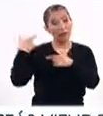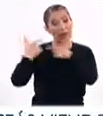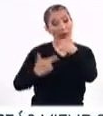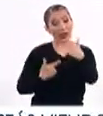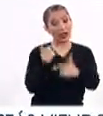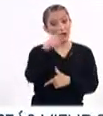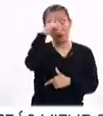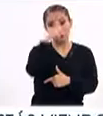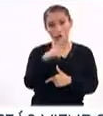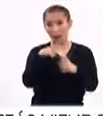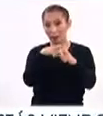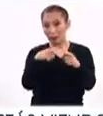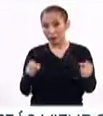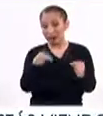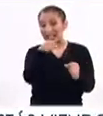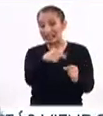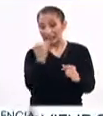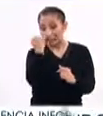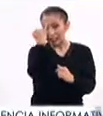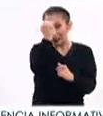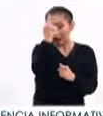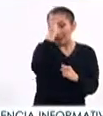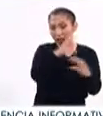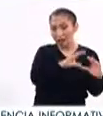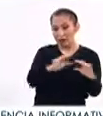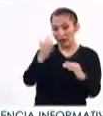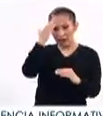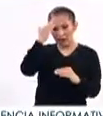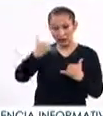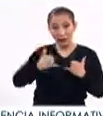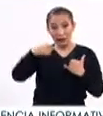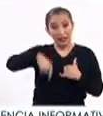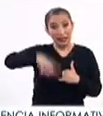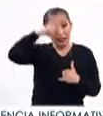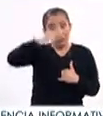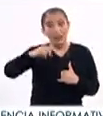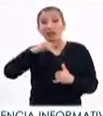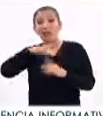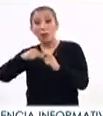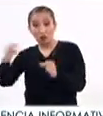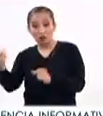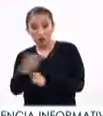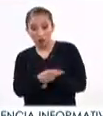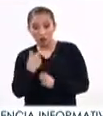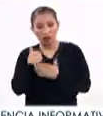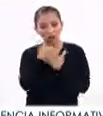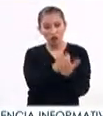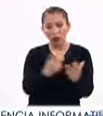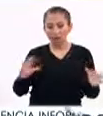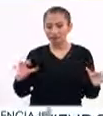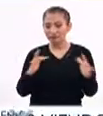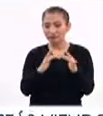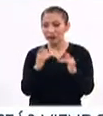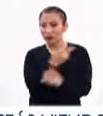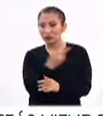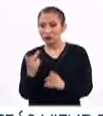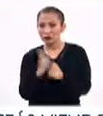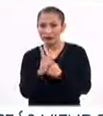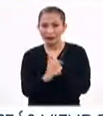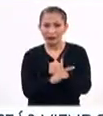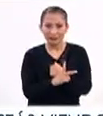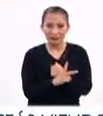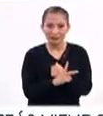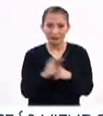Generación México-Japón, una iniciativa para formar líderes jóvenes mexicanos y japoneses que sirvan de puente entre ambos